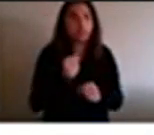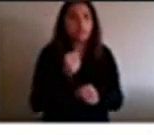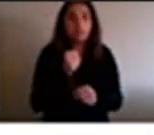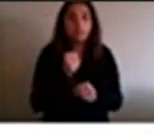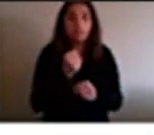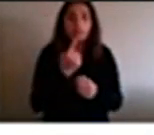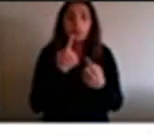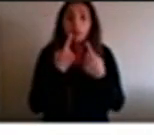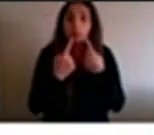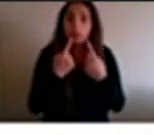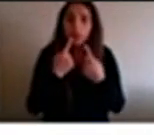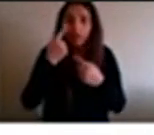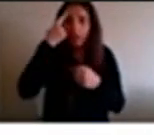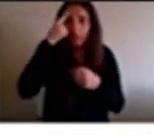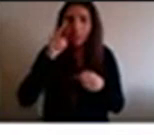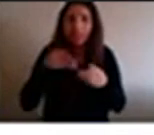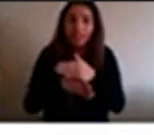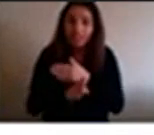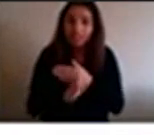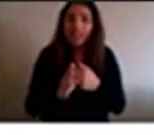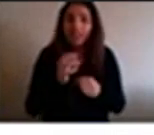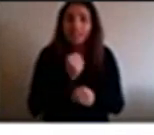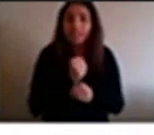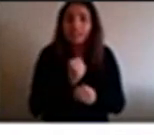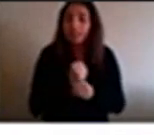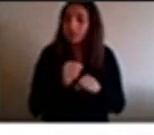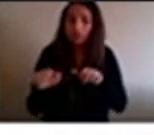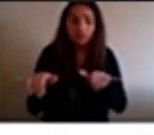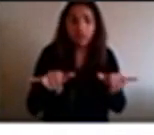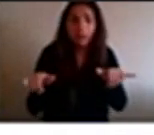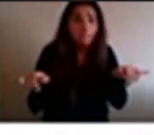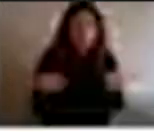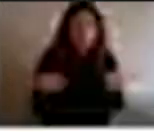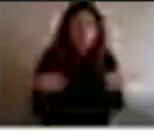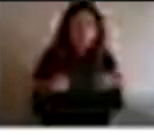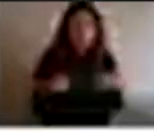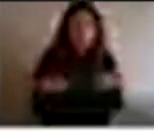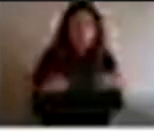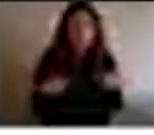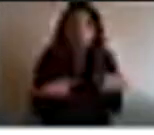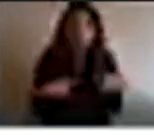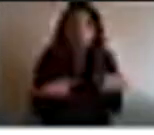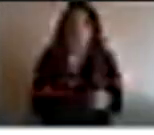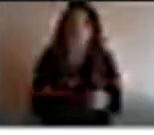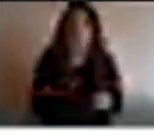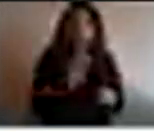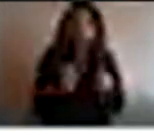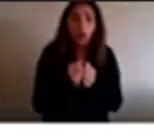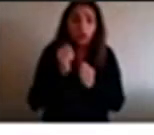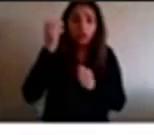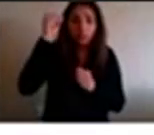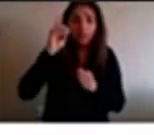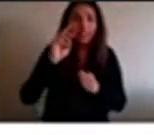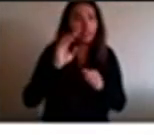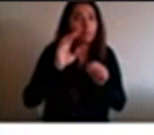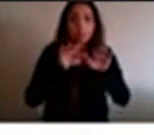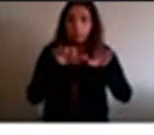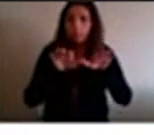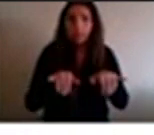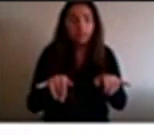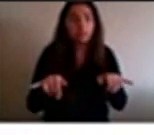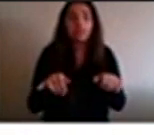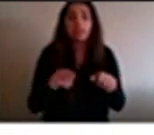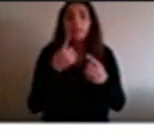adecuaciones necesarias para que la persona con discapacidad en igualdad de condiciones concurse en los empleos de